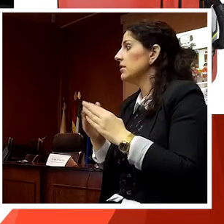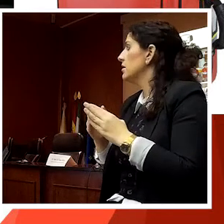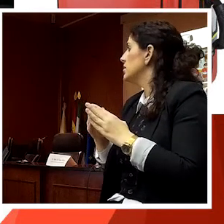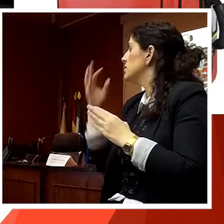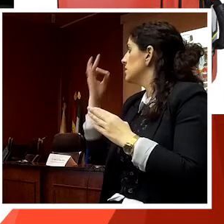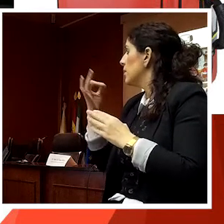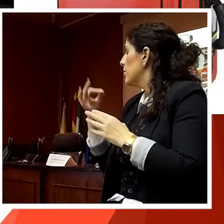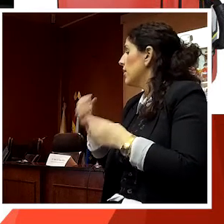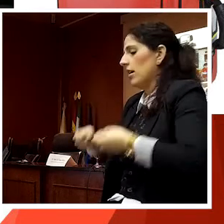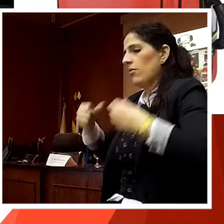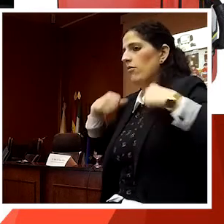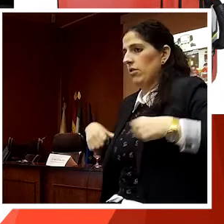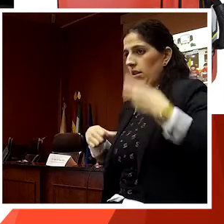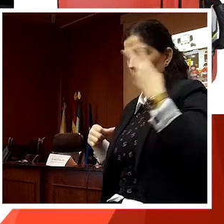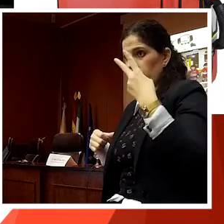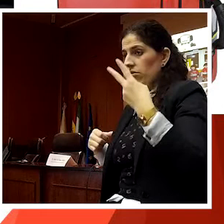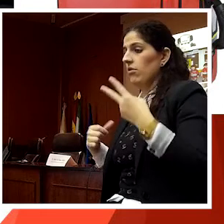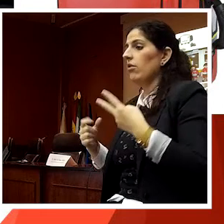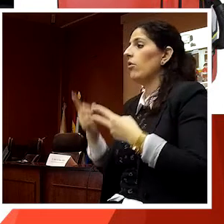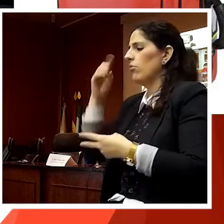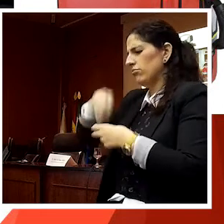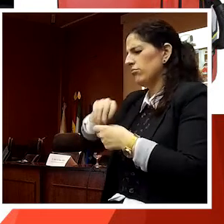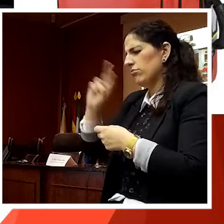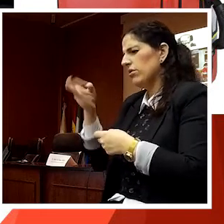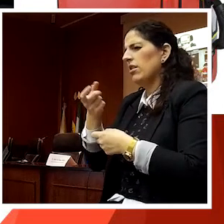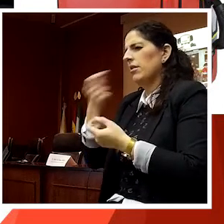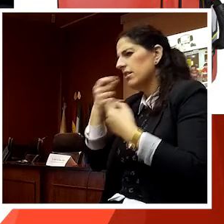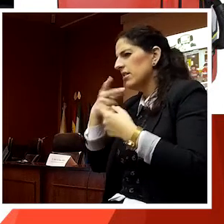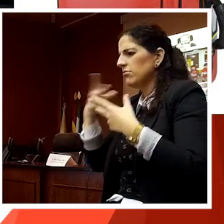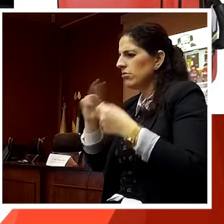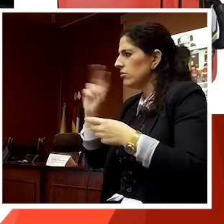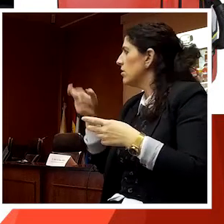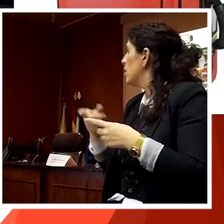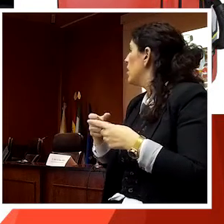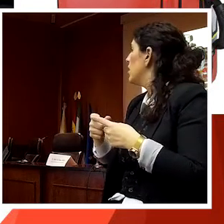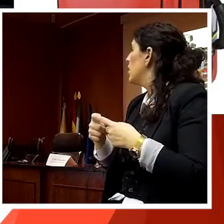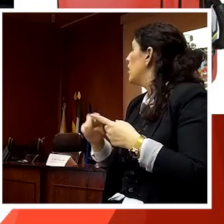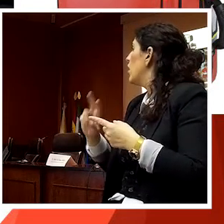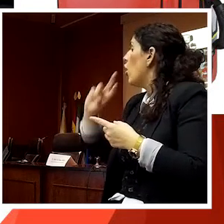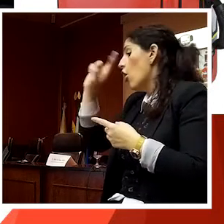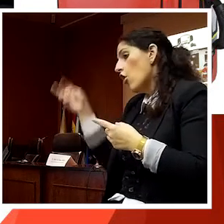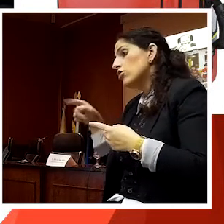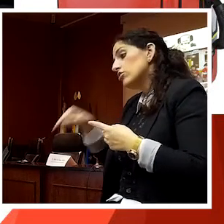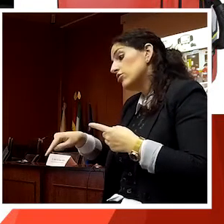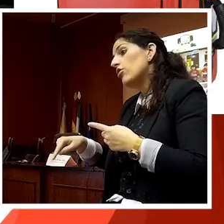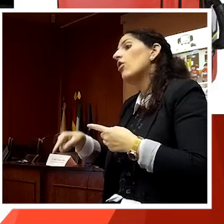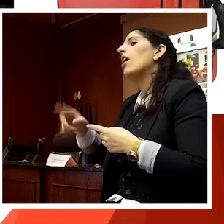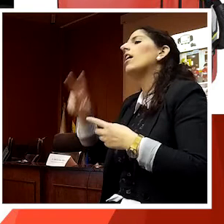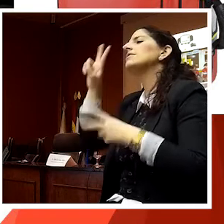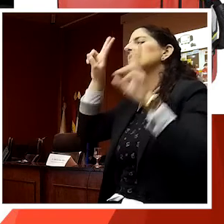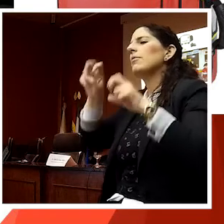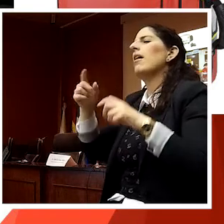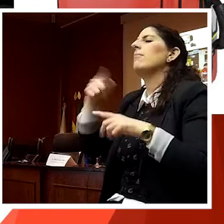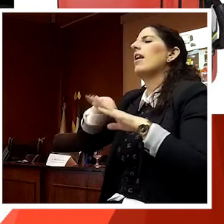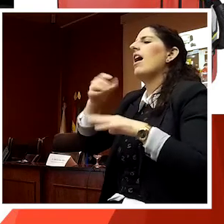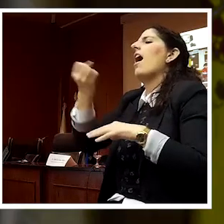pues llevamos 2 mochilas, en una llevamos un montón de material médico, en otra llevamos material para tema de vía aérea, si hay que